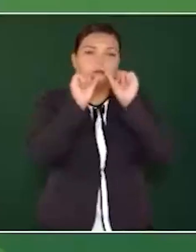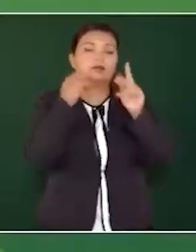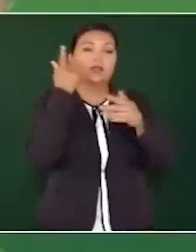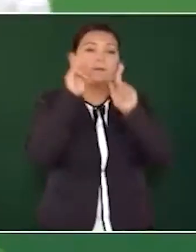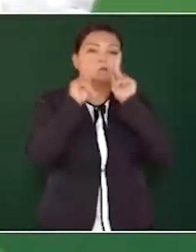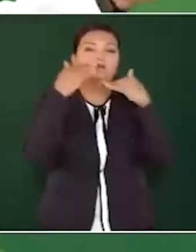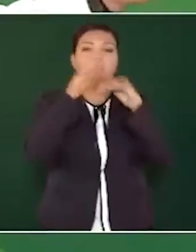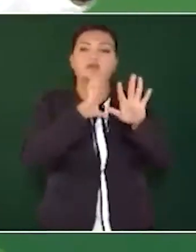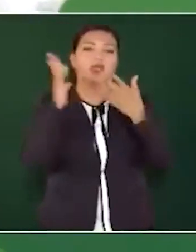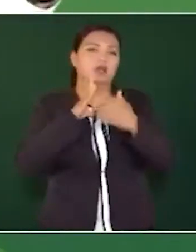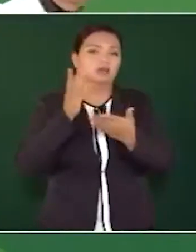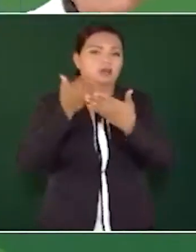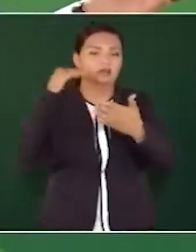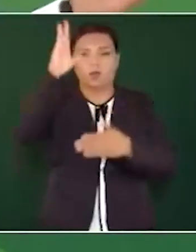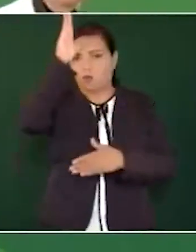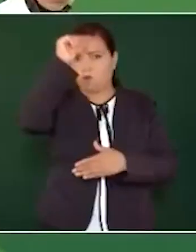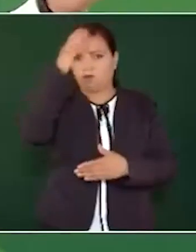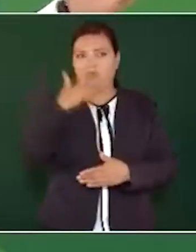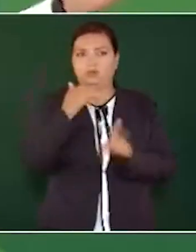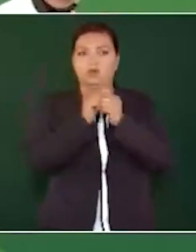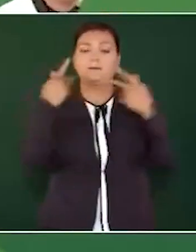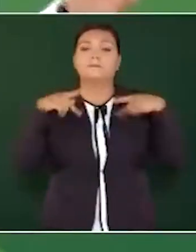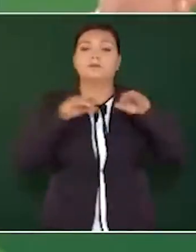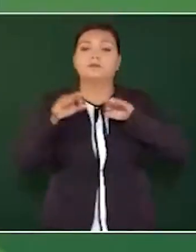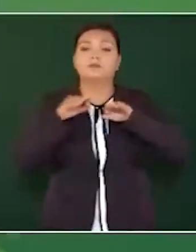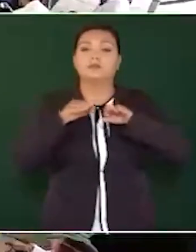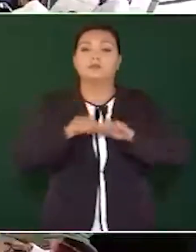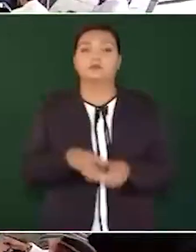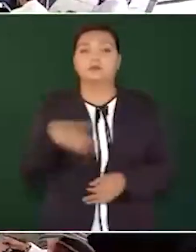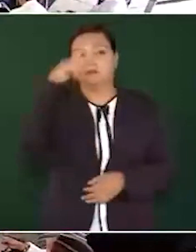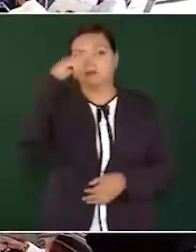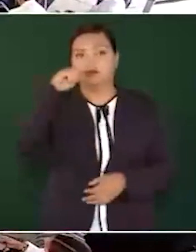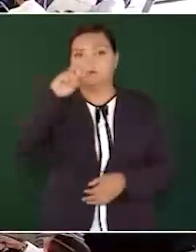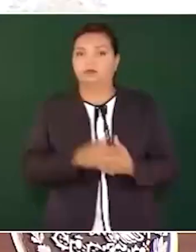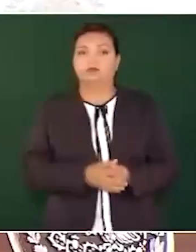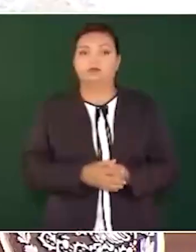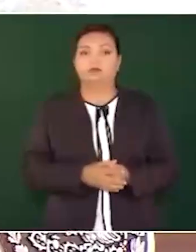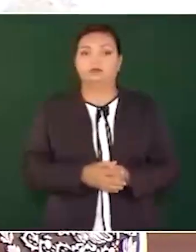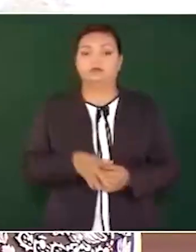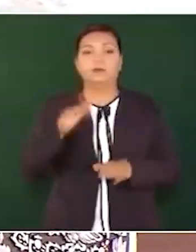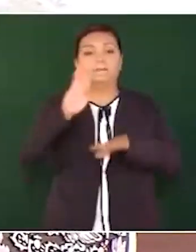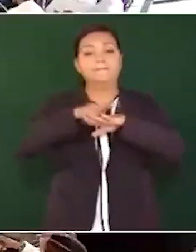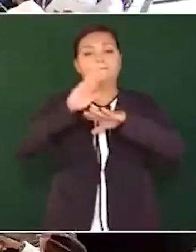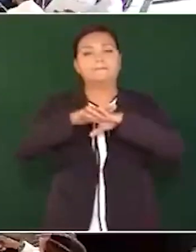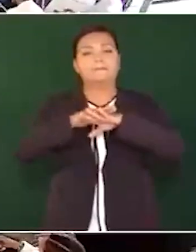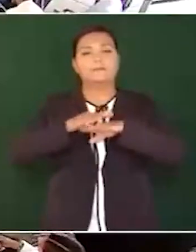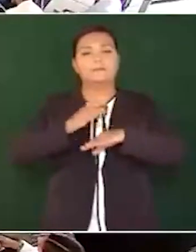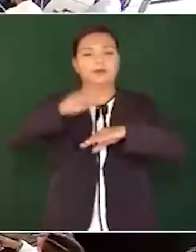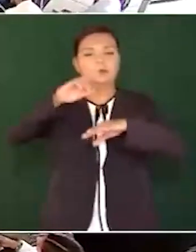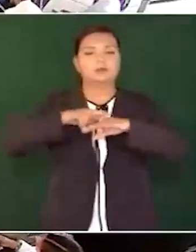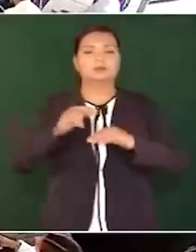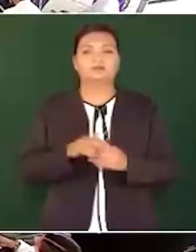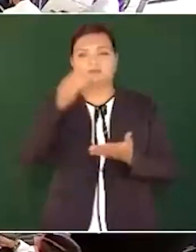El mandatario mexicano López Obrador habló sobre el acuerdo que habría llegado su gobierno con Mexicana de Aviación para vender la marca a